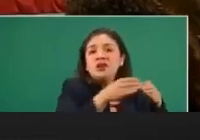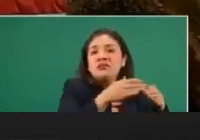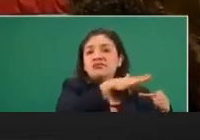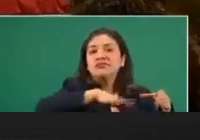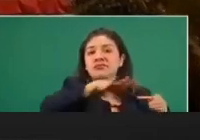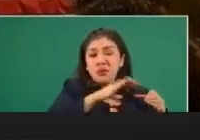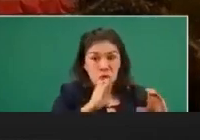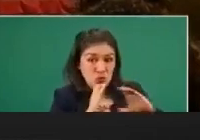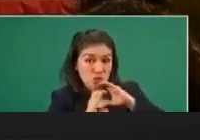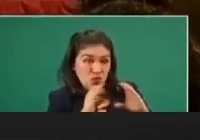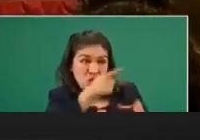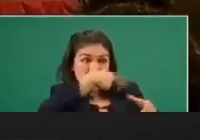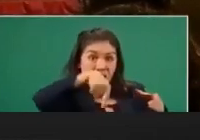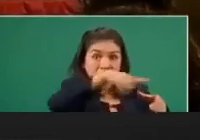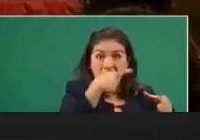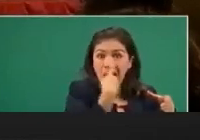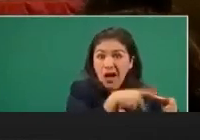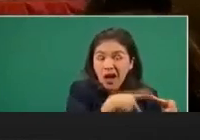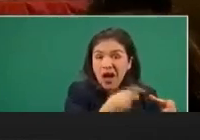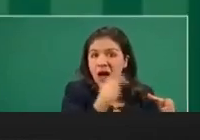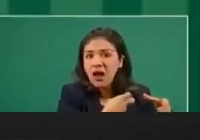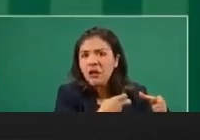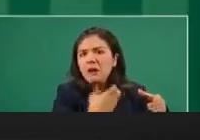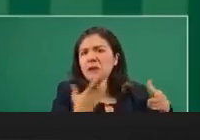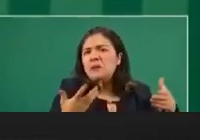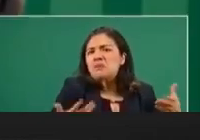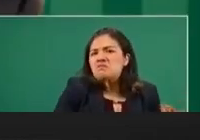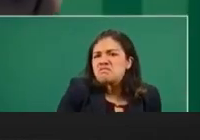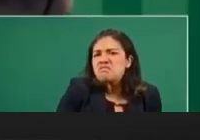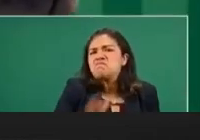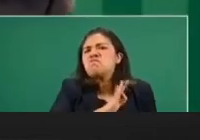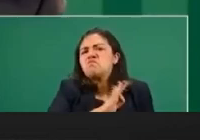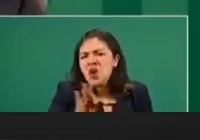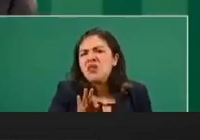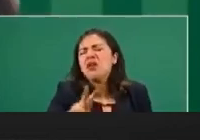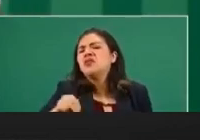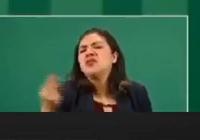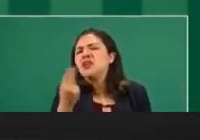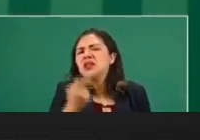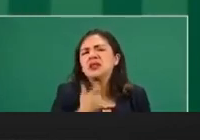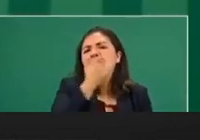Y esa comunicación pues se puede tener sin pagar